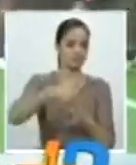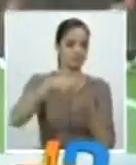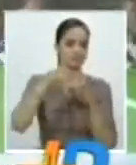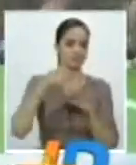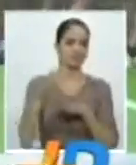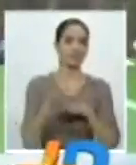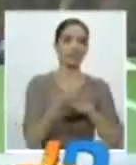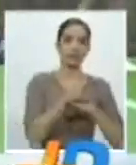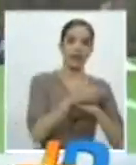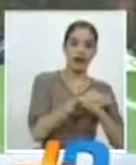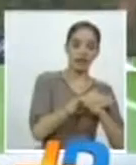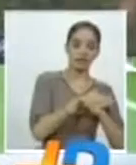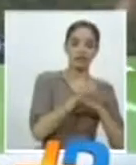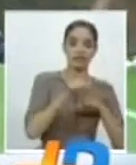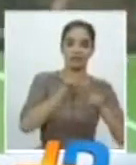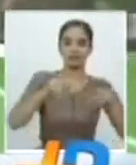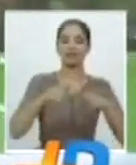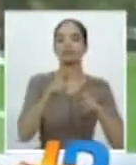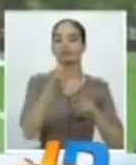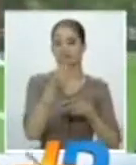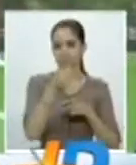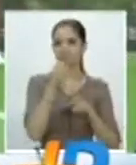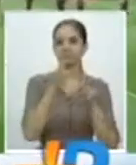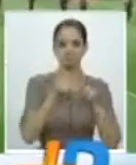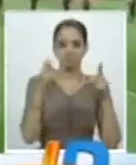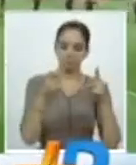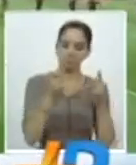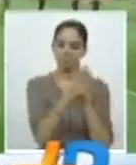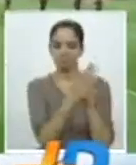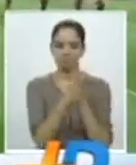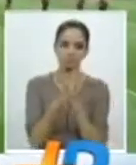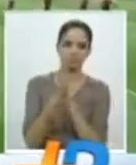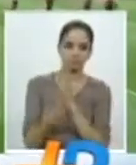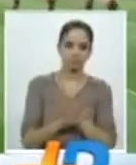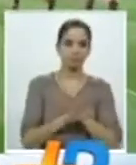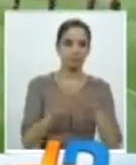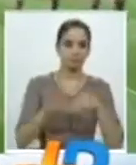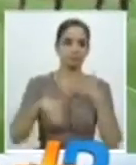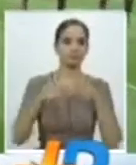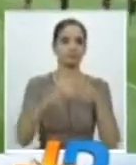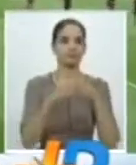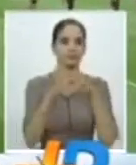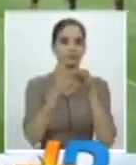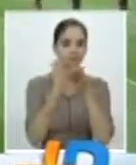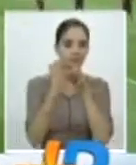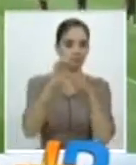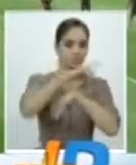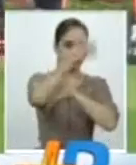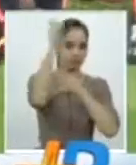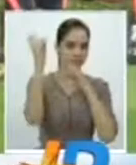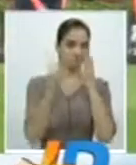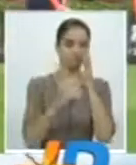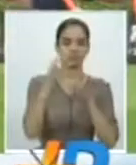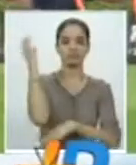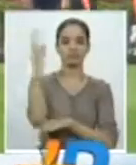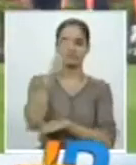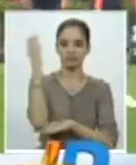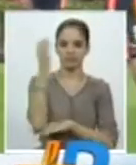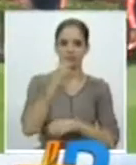poco antes estará dispuesta la rueda de prensa correspondiente para la selección y posteriormente la Federación Colombiana de Fútbol le permitirá entrada a los